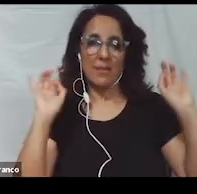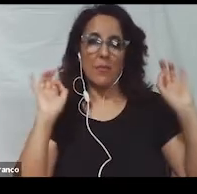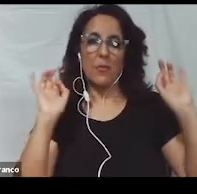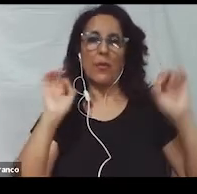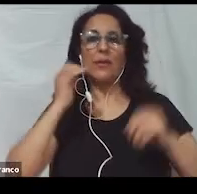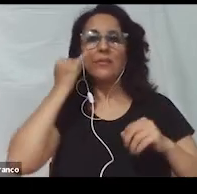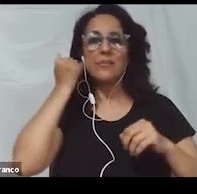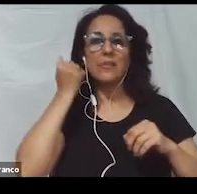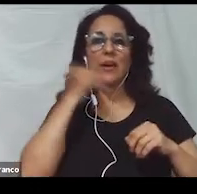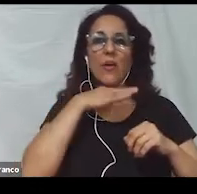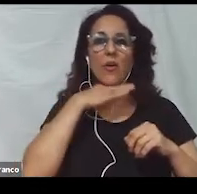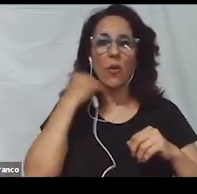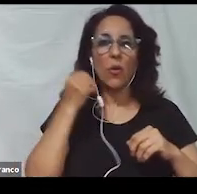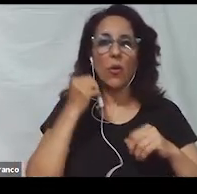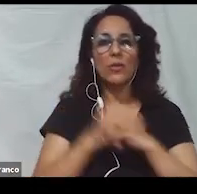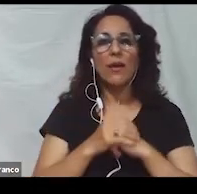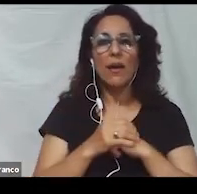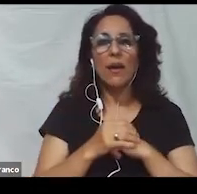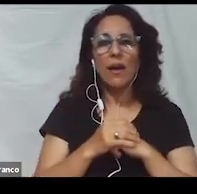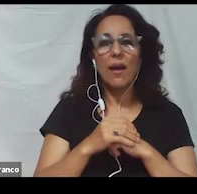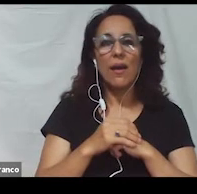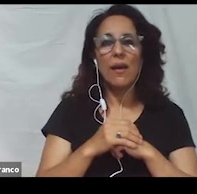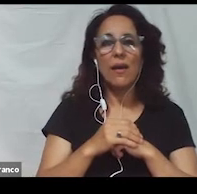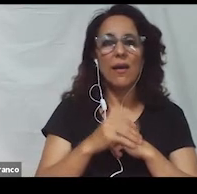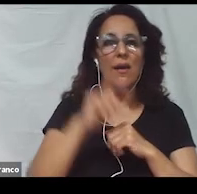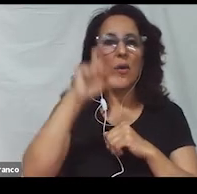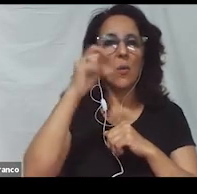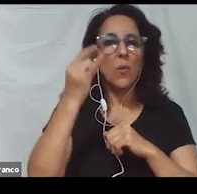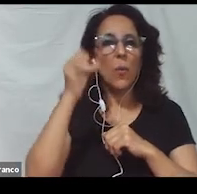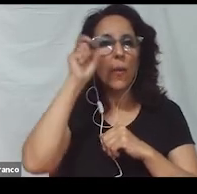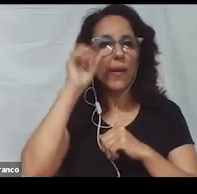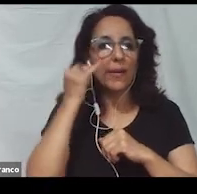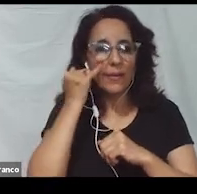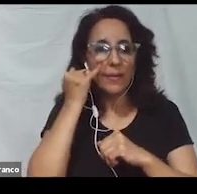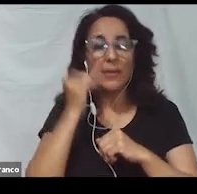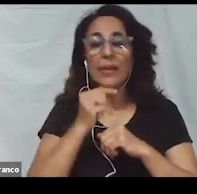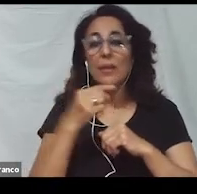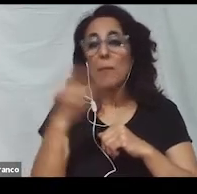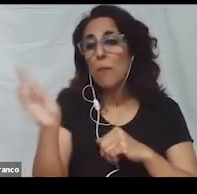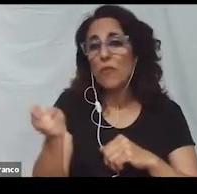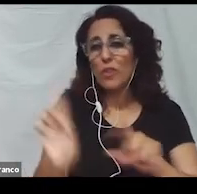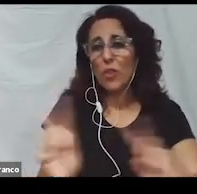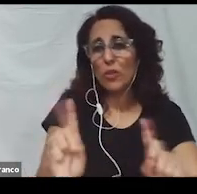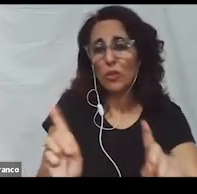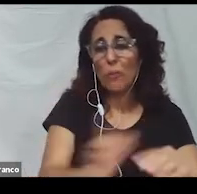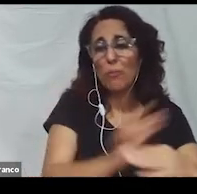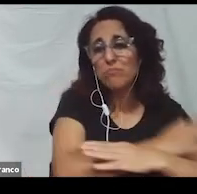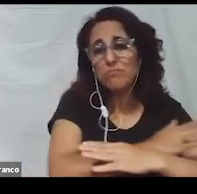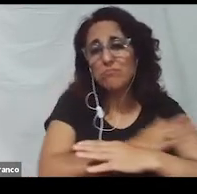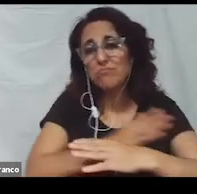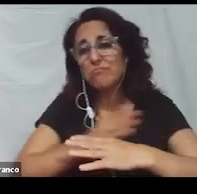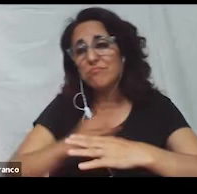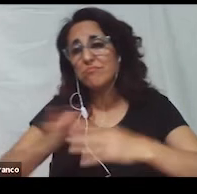saber, que en general jQuery se está dejando de utilizar, ¿ok? No significa que está prohibido usarlo, significa solamente que con